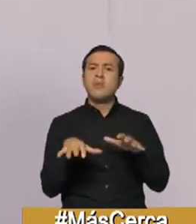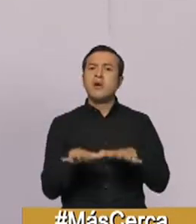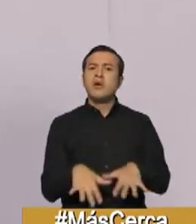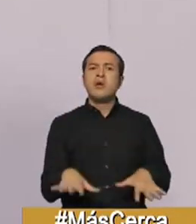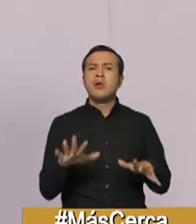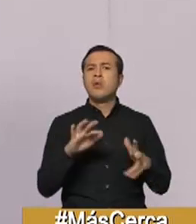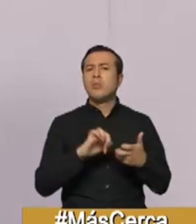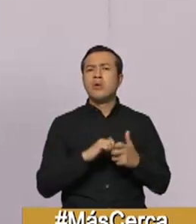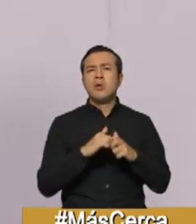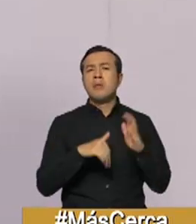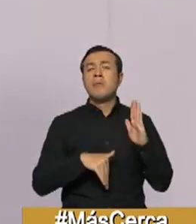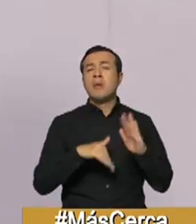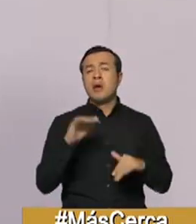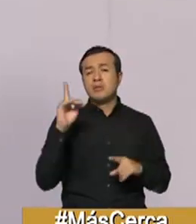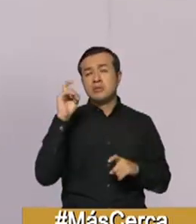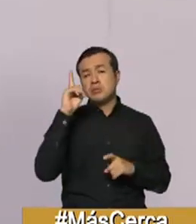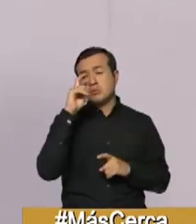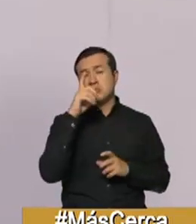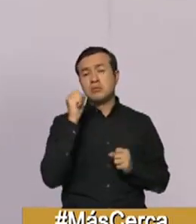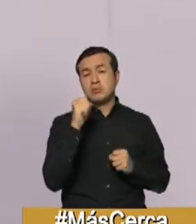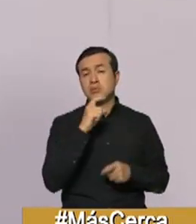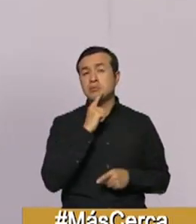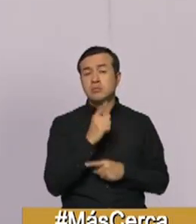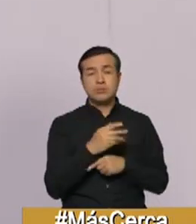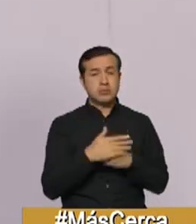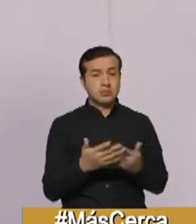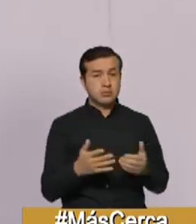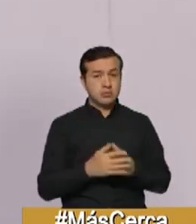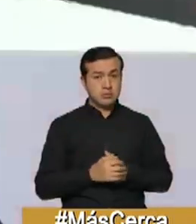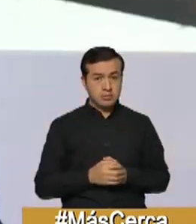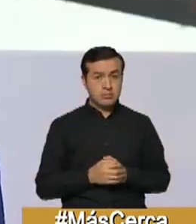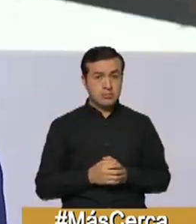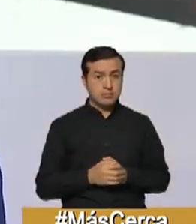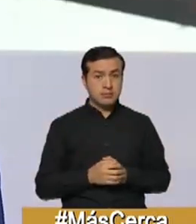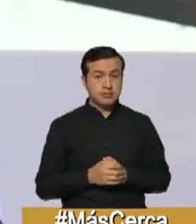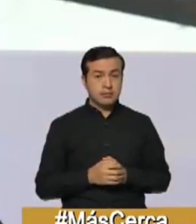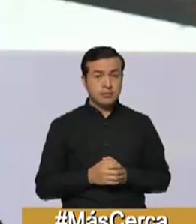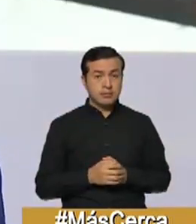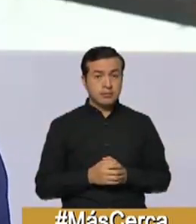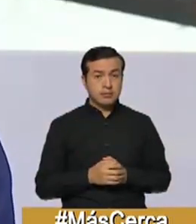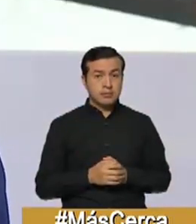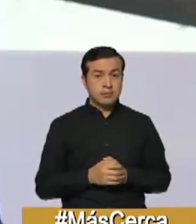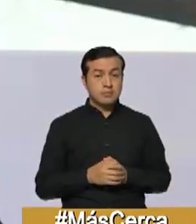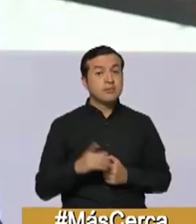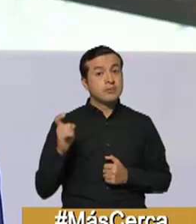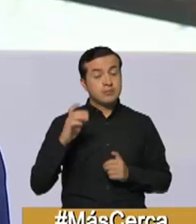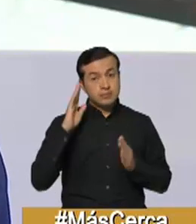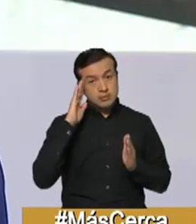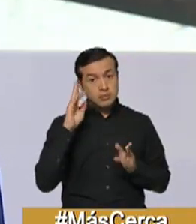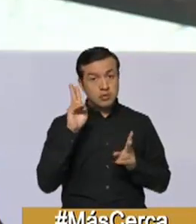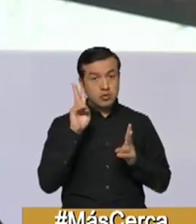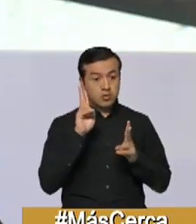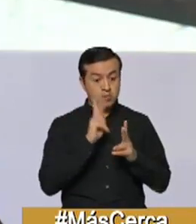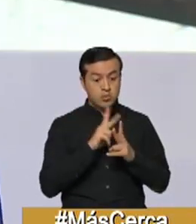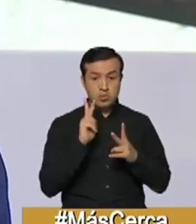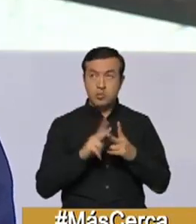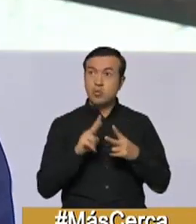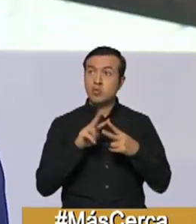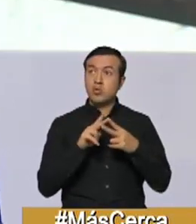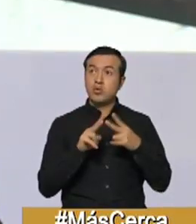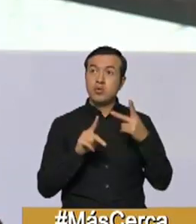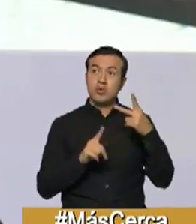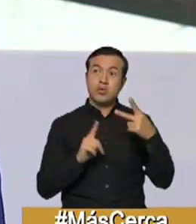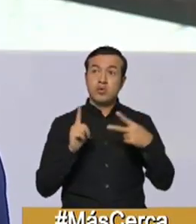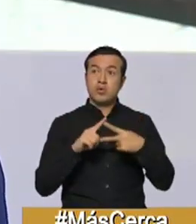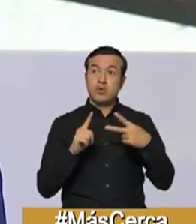la problemática más fuerte que han tenido que superar? Bueno, en realidad hay que tomar en cuenta dos puntos básicos.